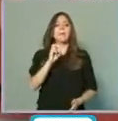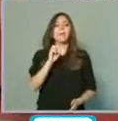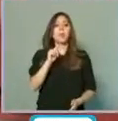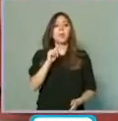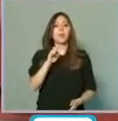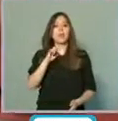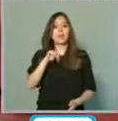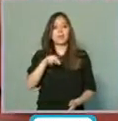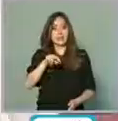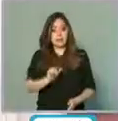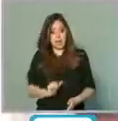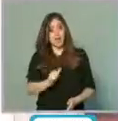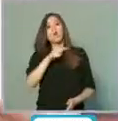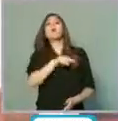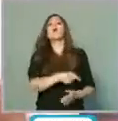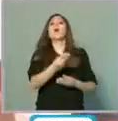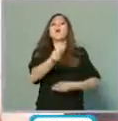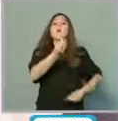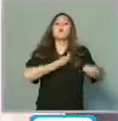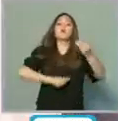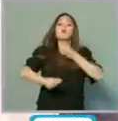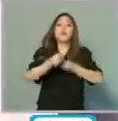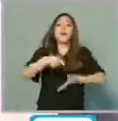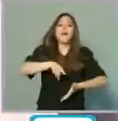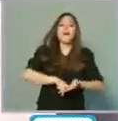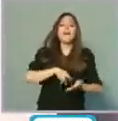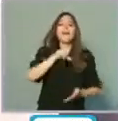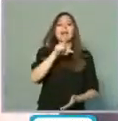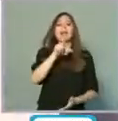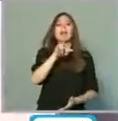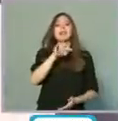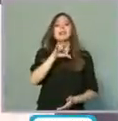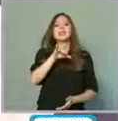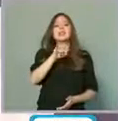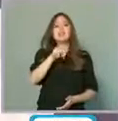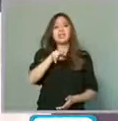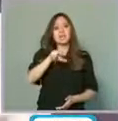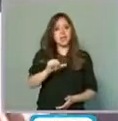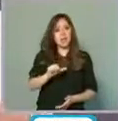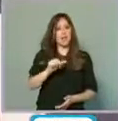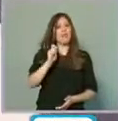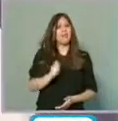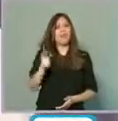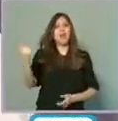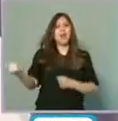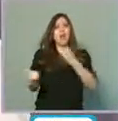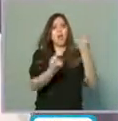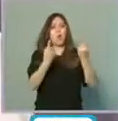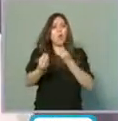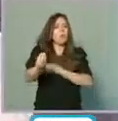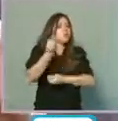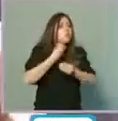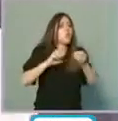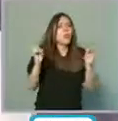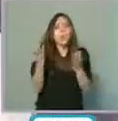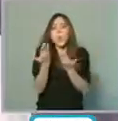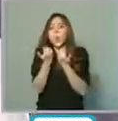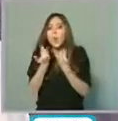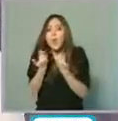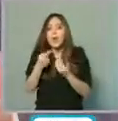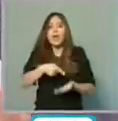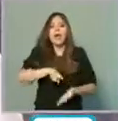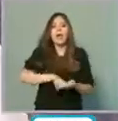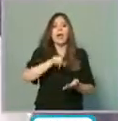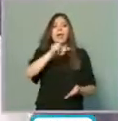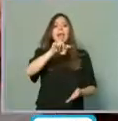es muy importante es que tiene lisina. Es un aminoácido que a veces no es como tan fácil obtener de la dieta. Y entonces tiene